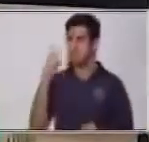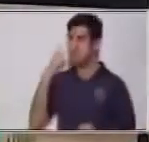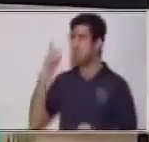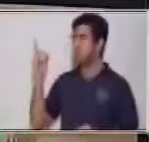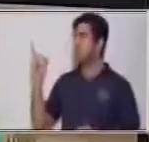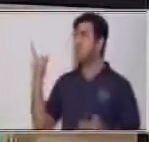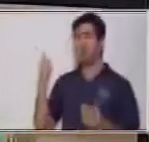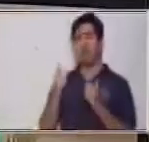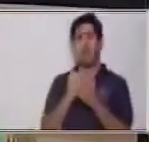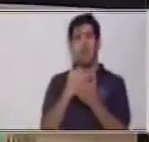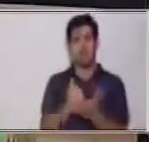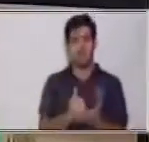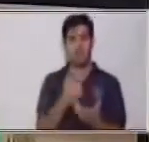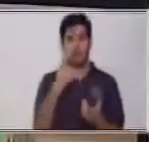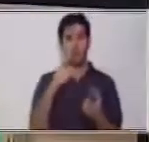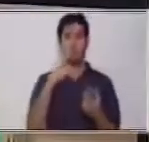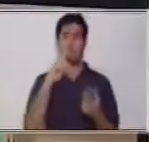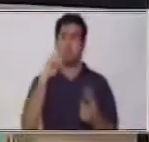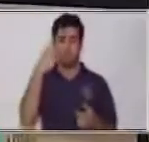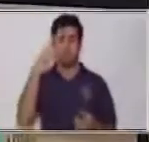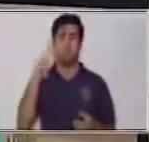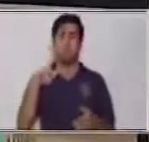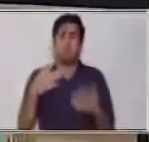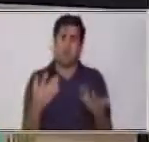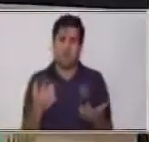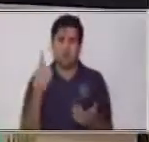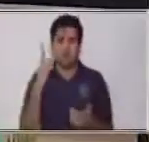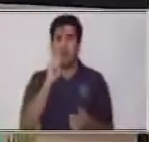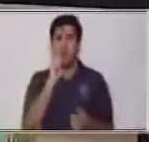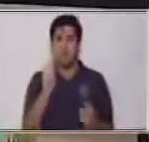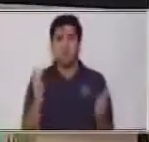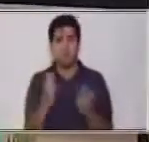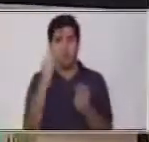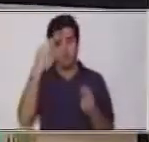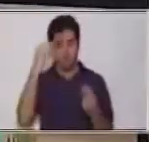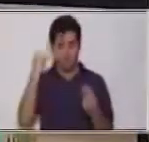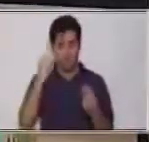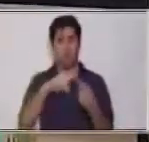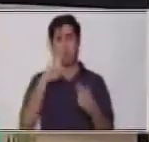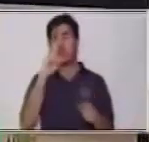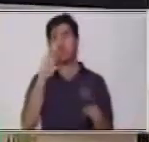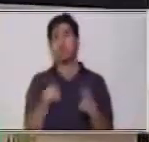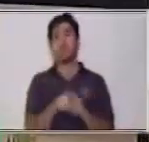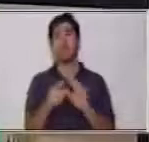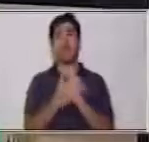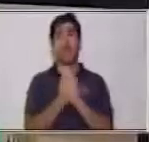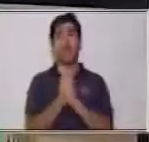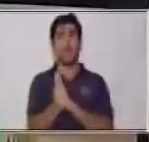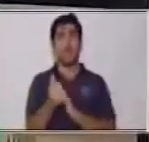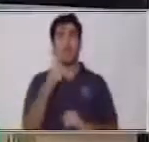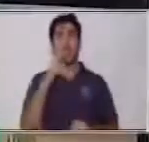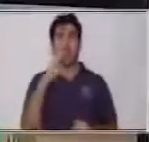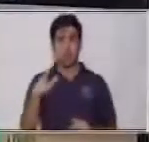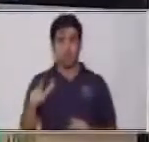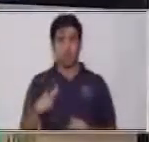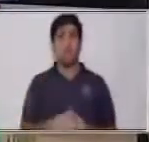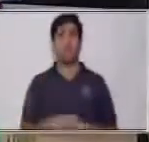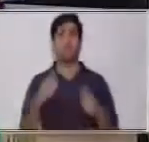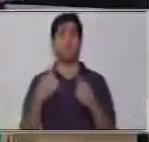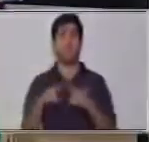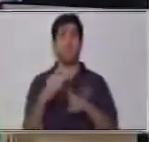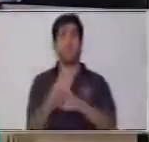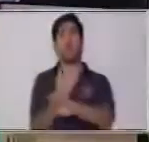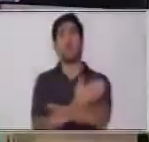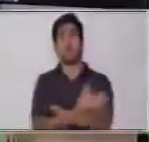y destrezas como la atención, la memoria y sus habilidades lingüísticas. Pero antes de empezar,